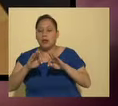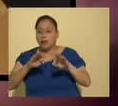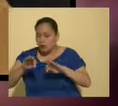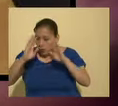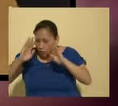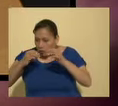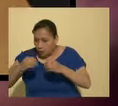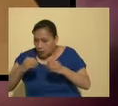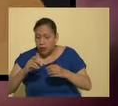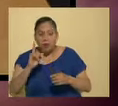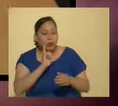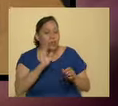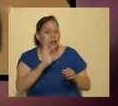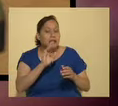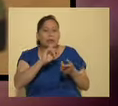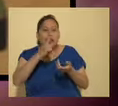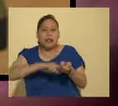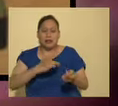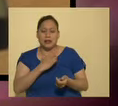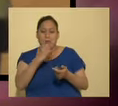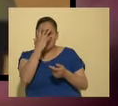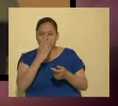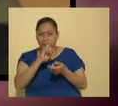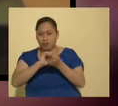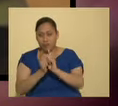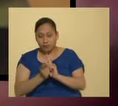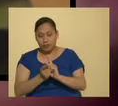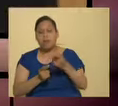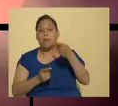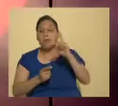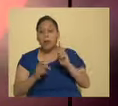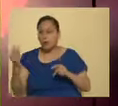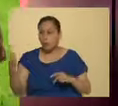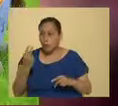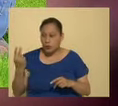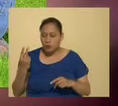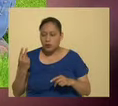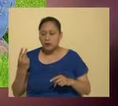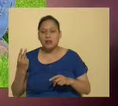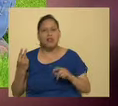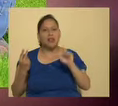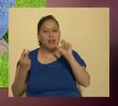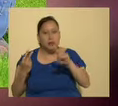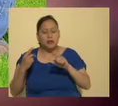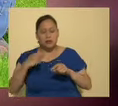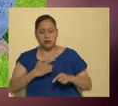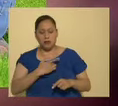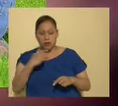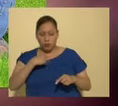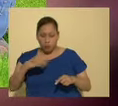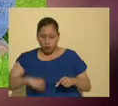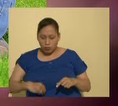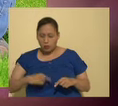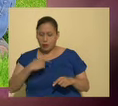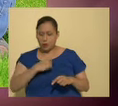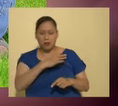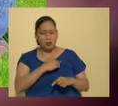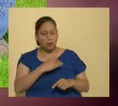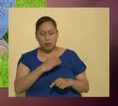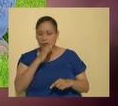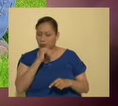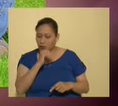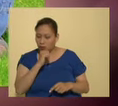mujer quizás entra en una etapa de depresión y finalmente ambos lo que van a tocar es esta culpa. La culpa de no poder